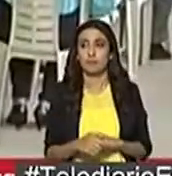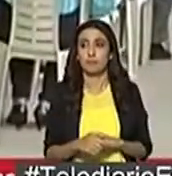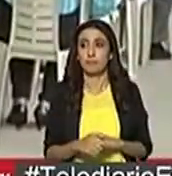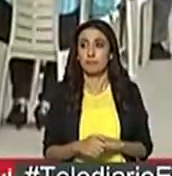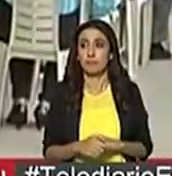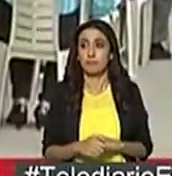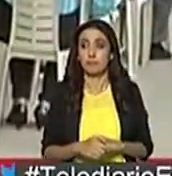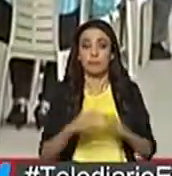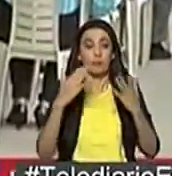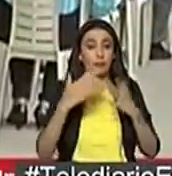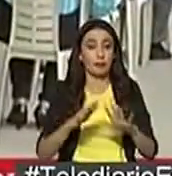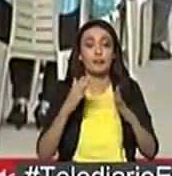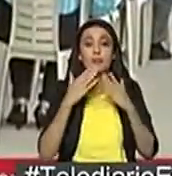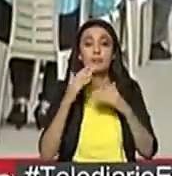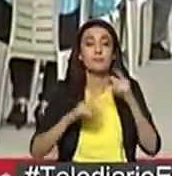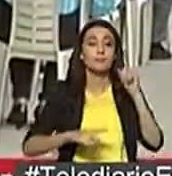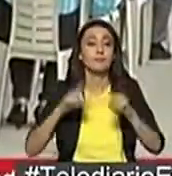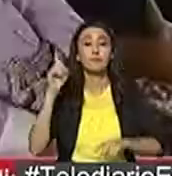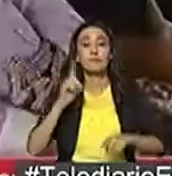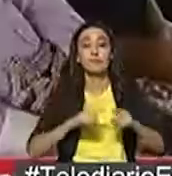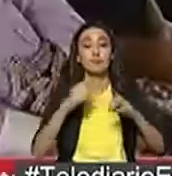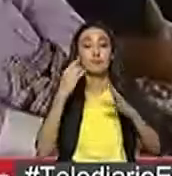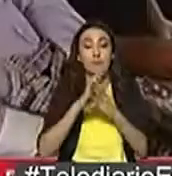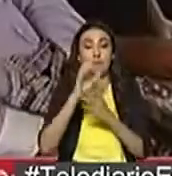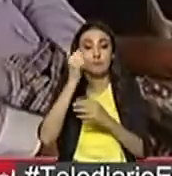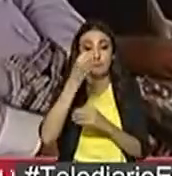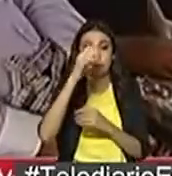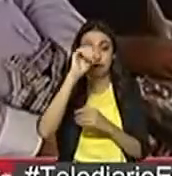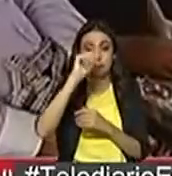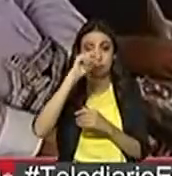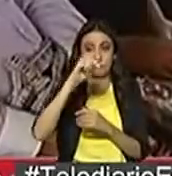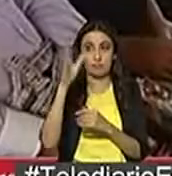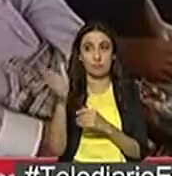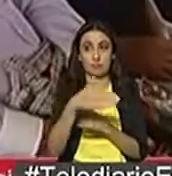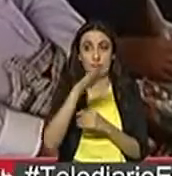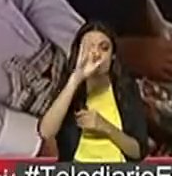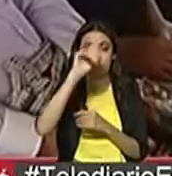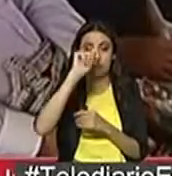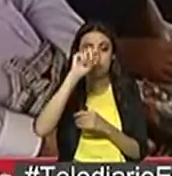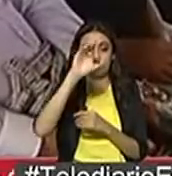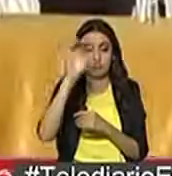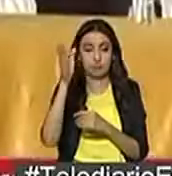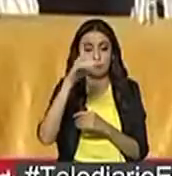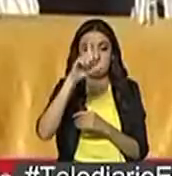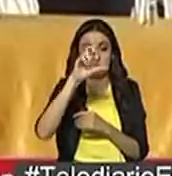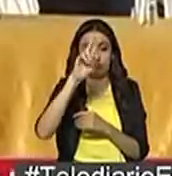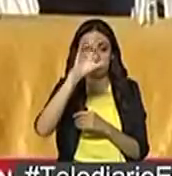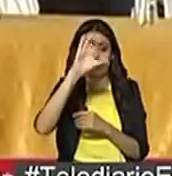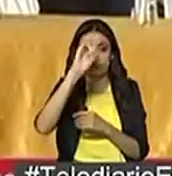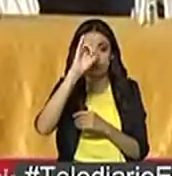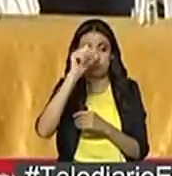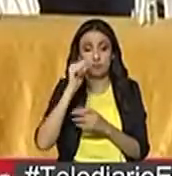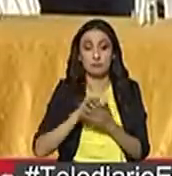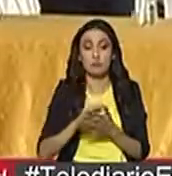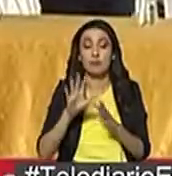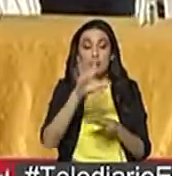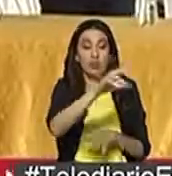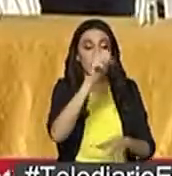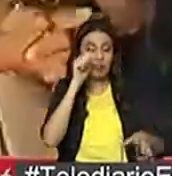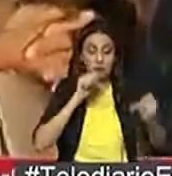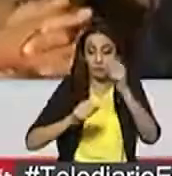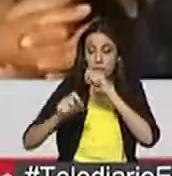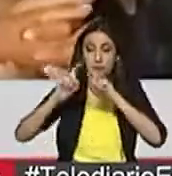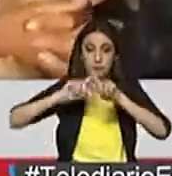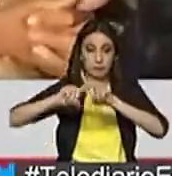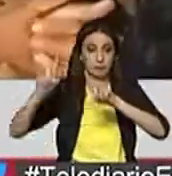En el Cantón Santa Lucía de la provincia del Guayas se realizó el primer encuentro de organizaciones sociales Montubias con el objetivo de recoger propuestas